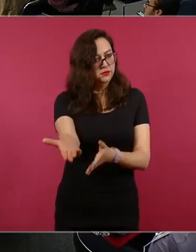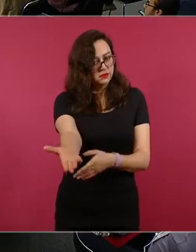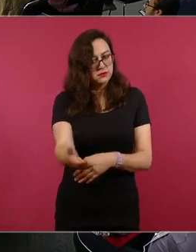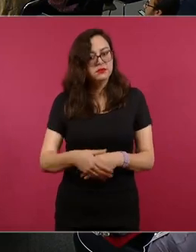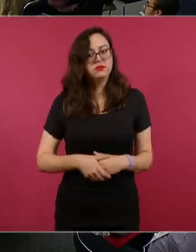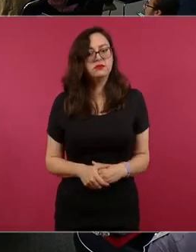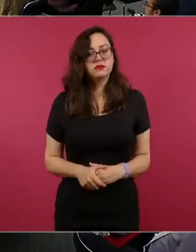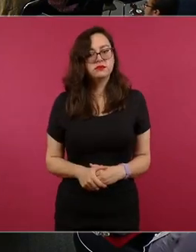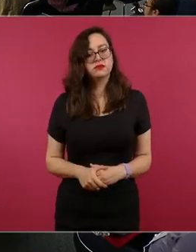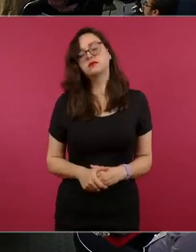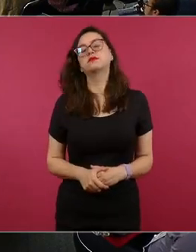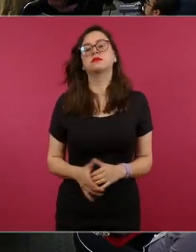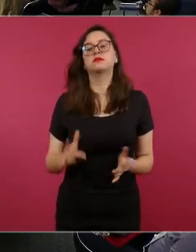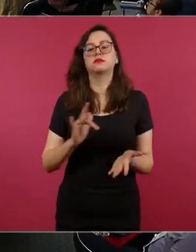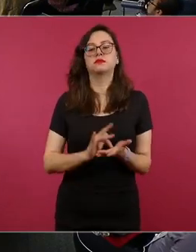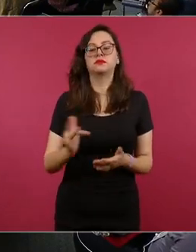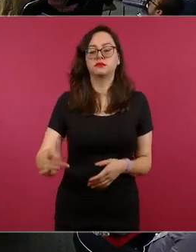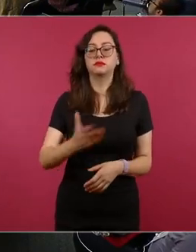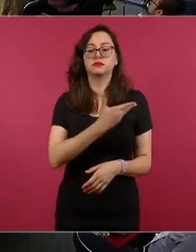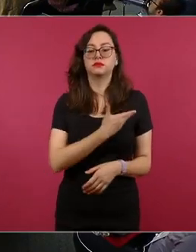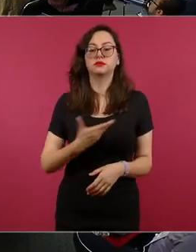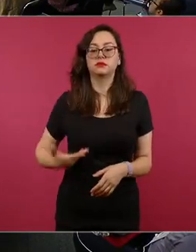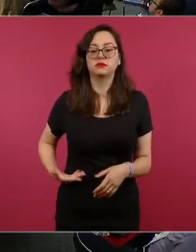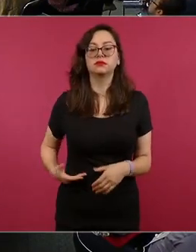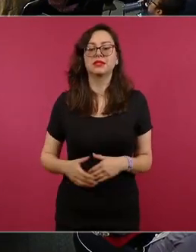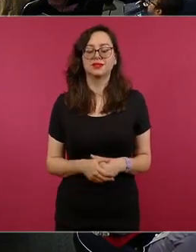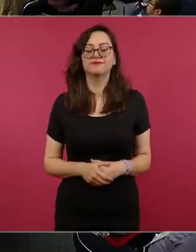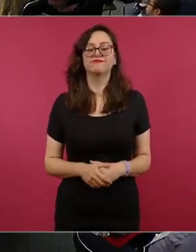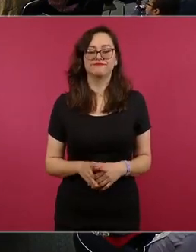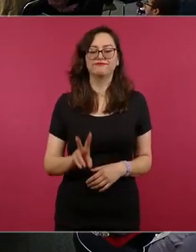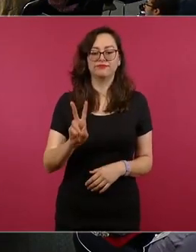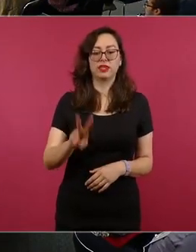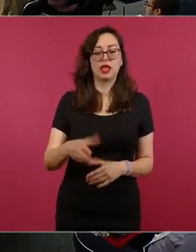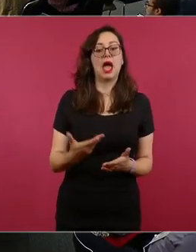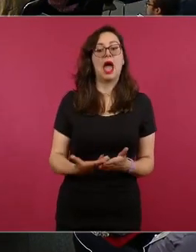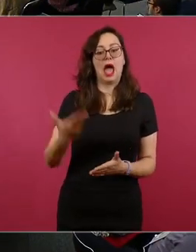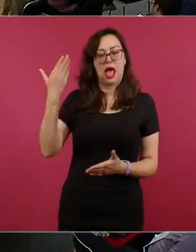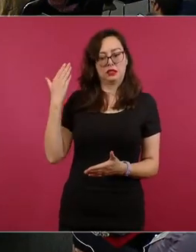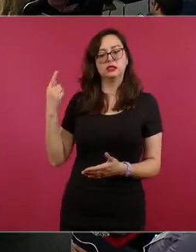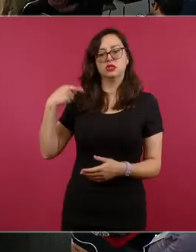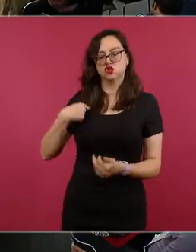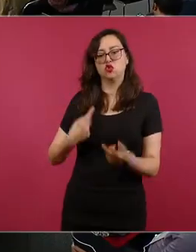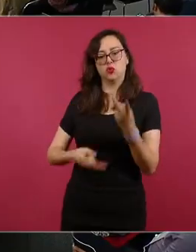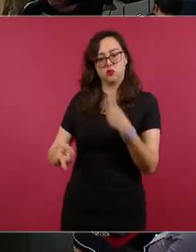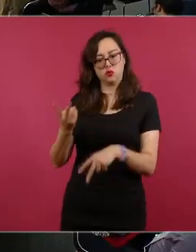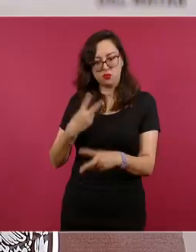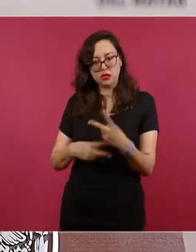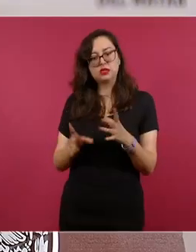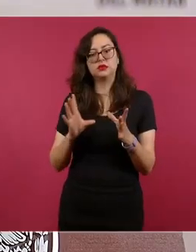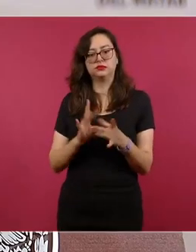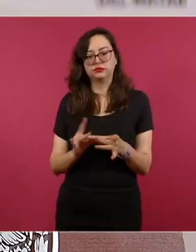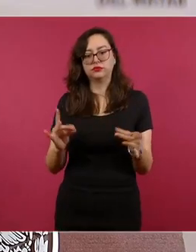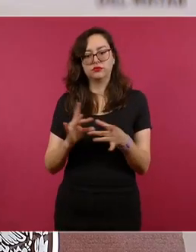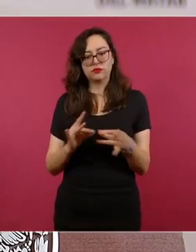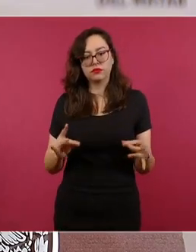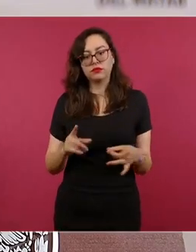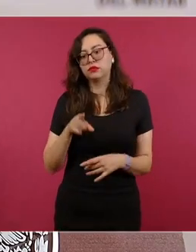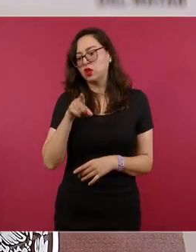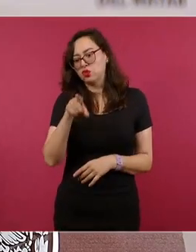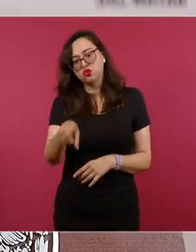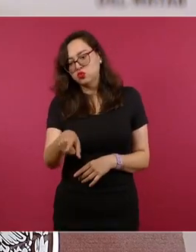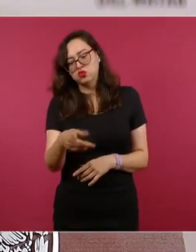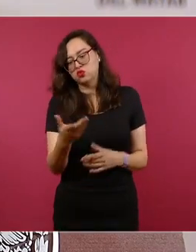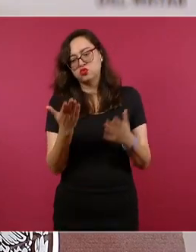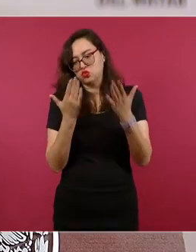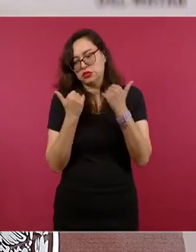Muchas gracias, presidente. Efectivamente, no te tocó venir la vez que respondimos. Ahí platicamos del programa que nos encargó el presidente.